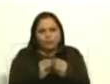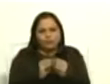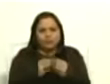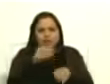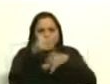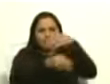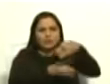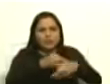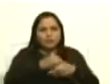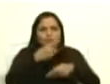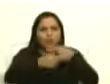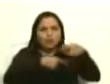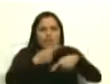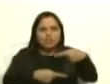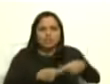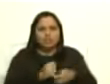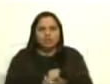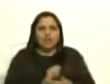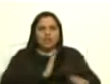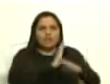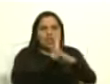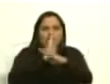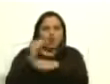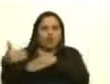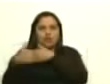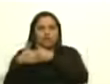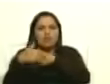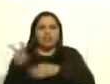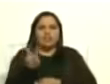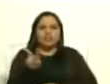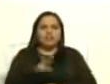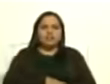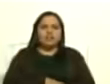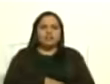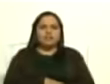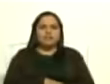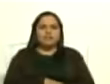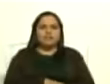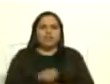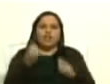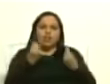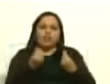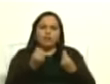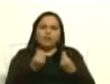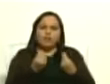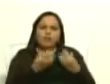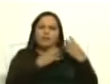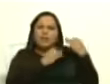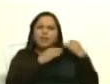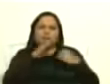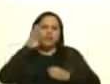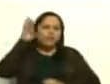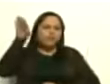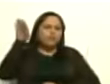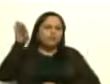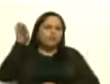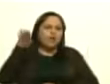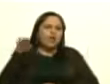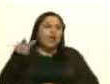este proceso de bloqueo contra Venezuela y lo esperanzador que es de cómo el pueblo